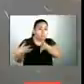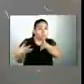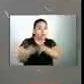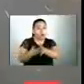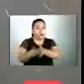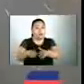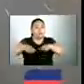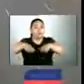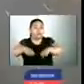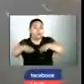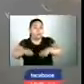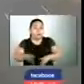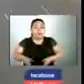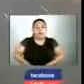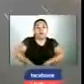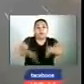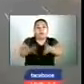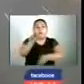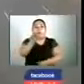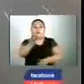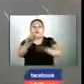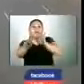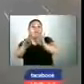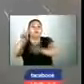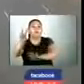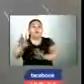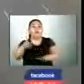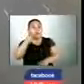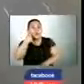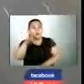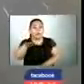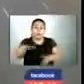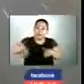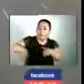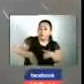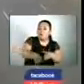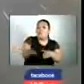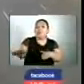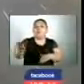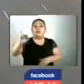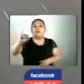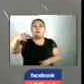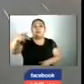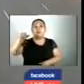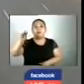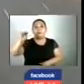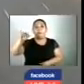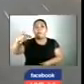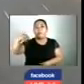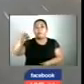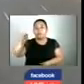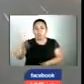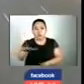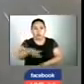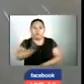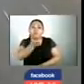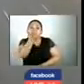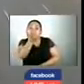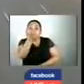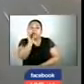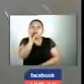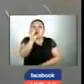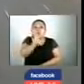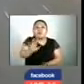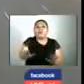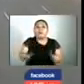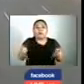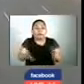62 de la carretera El Litoral, a la altura del desvío Aichangmichen, en Zacatecoluca. De acuerdo a las autoridades,